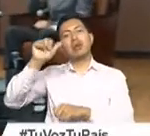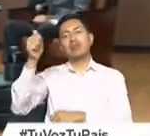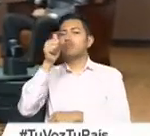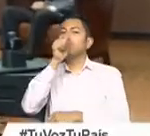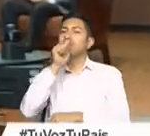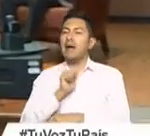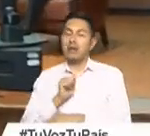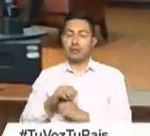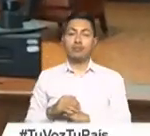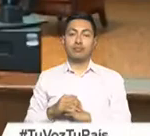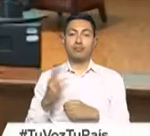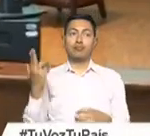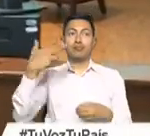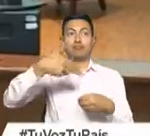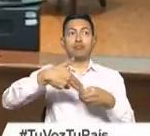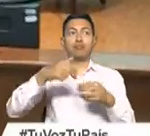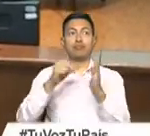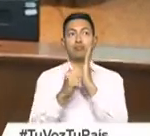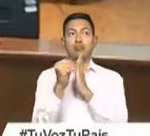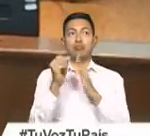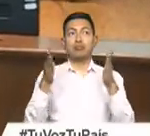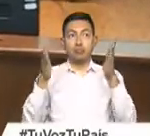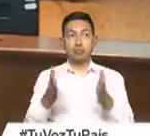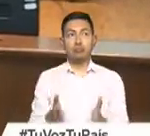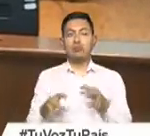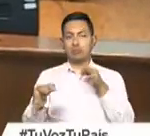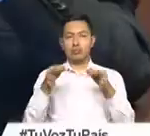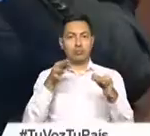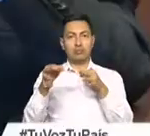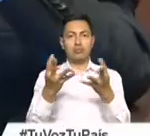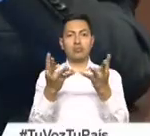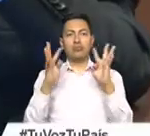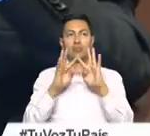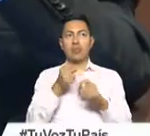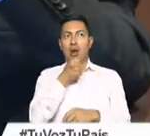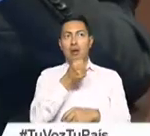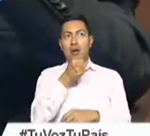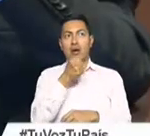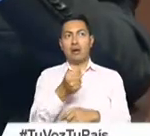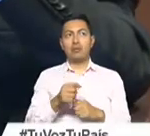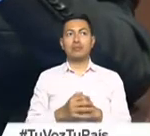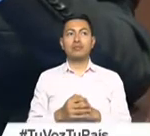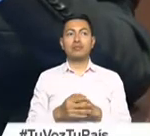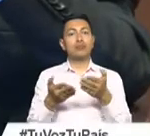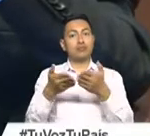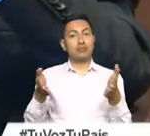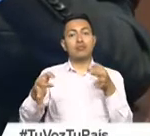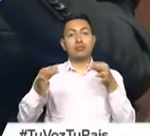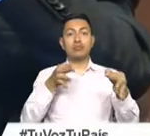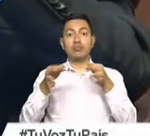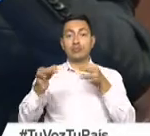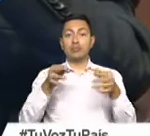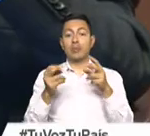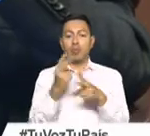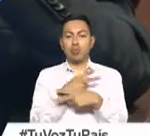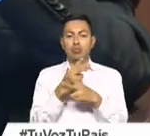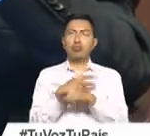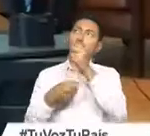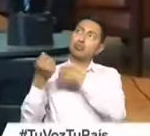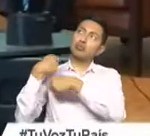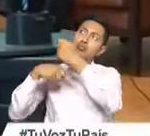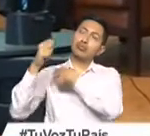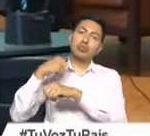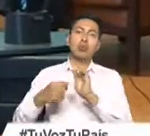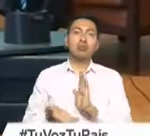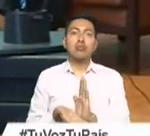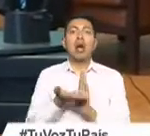ministro de Hidrocarburos, Carlos Pérez, durante un conversatorio con medios de comunicación, donde indicó que se incrementarán las exportaciones de